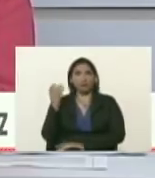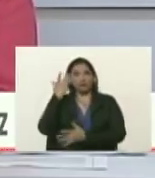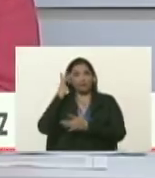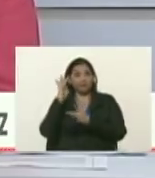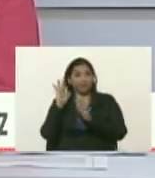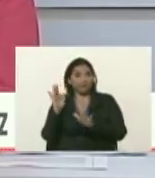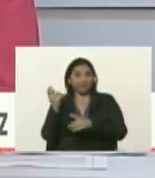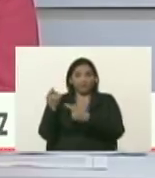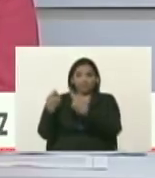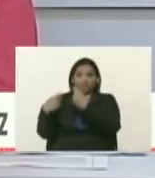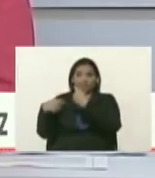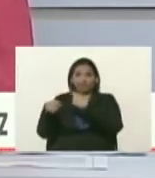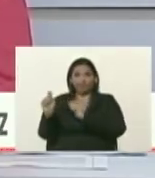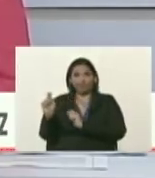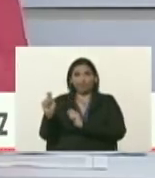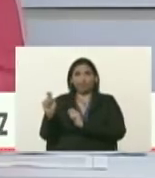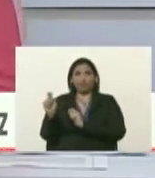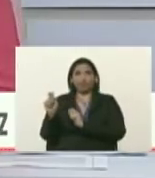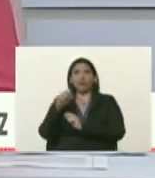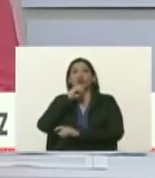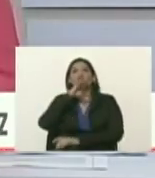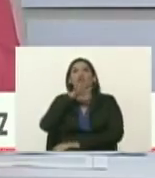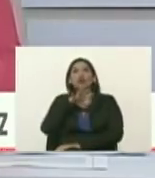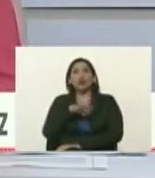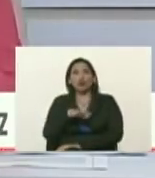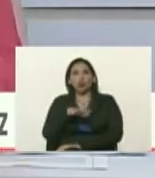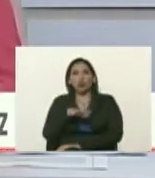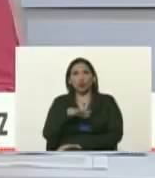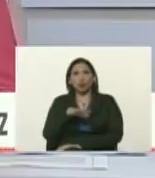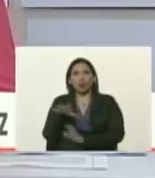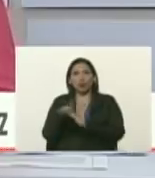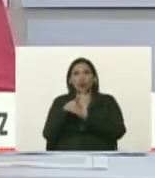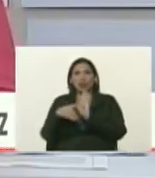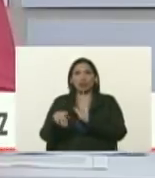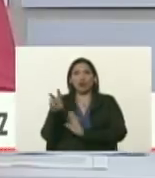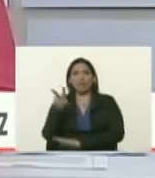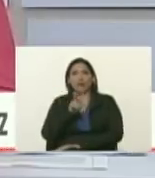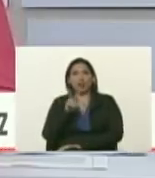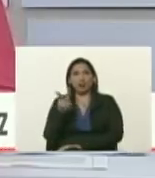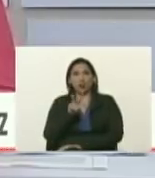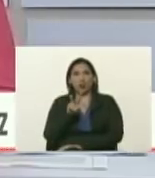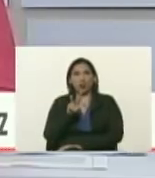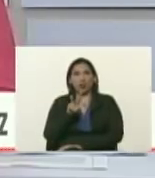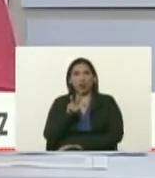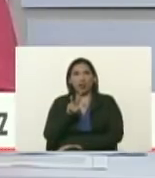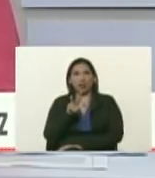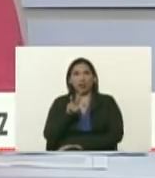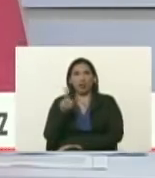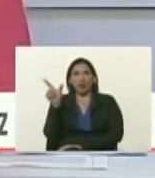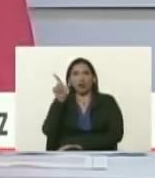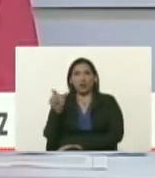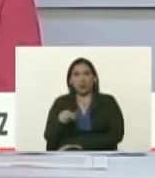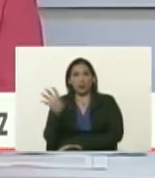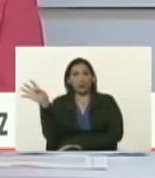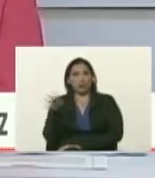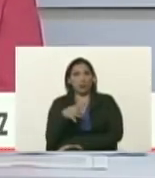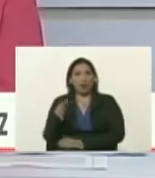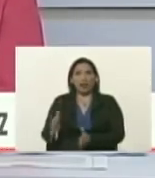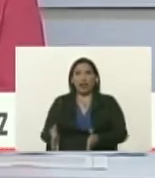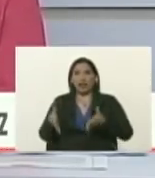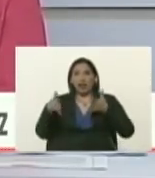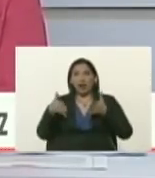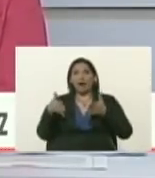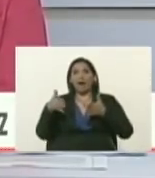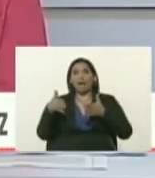pretendía negociar los históricos derechos de Venezuela sobre la Guayana Esequiba para ganar favores